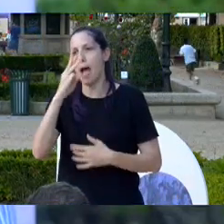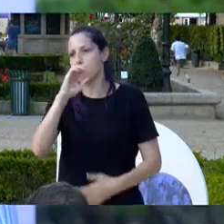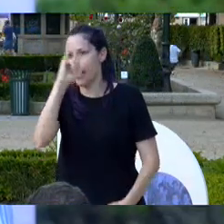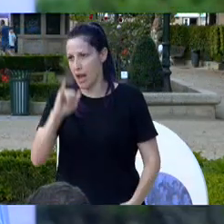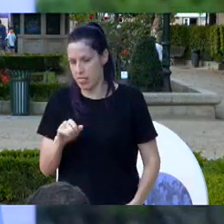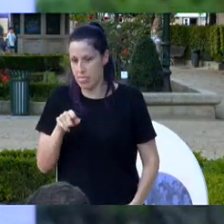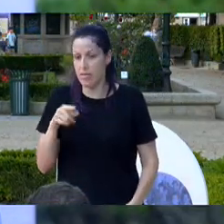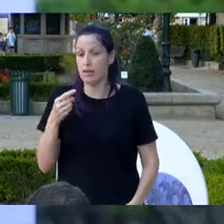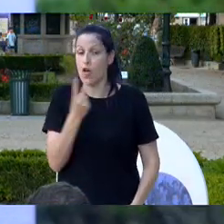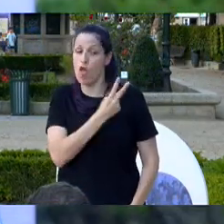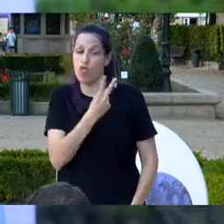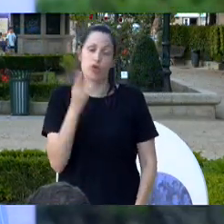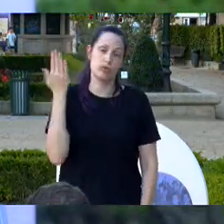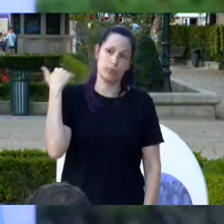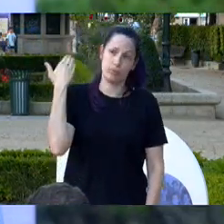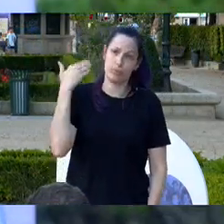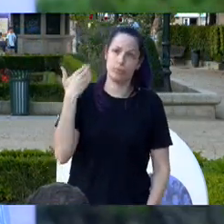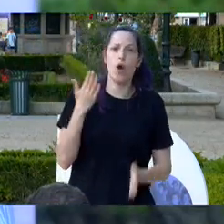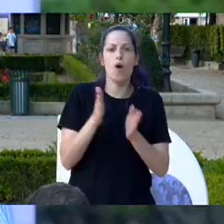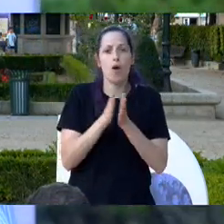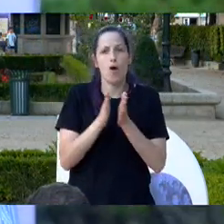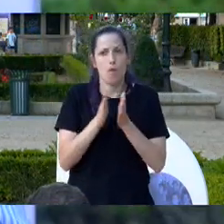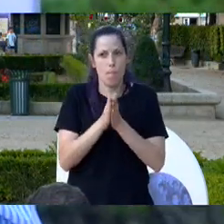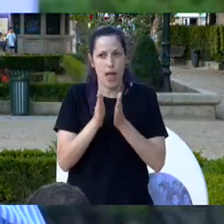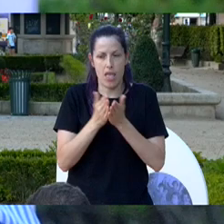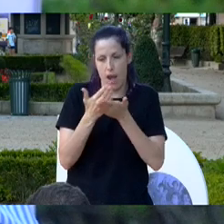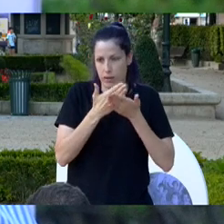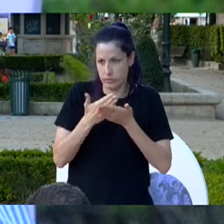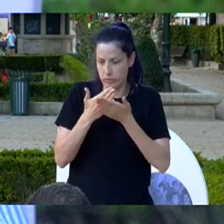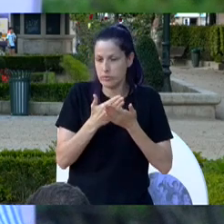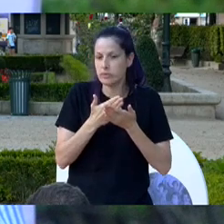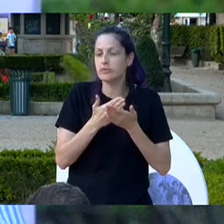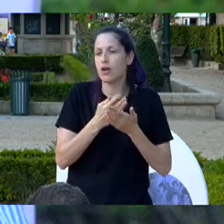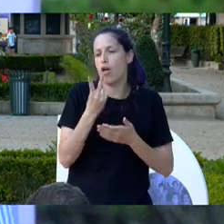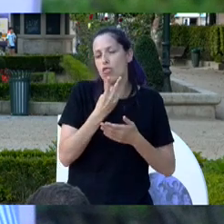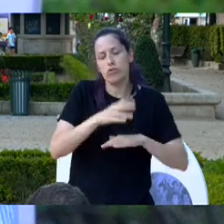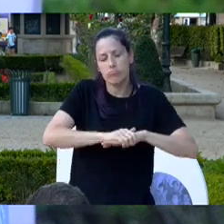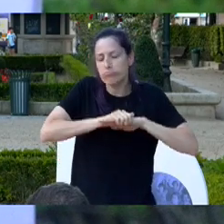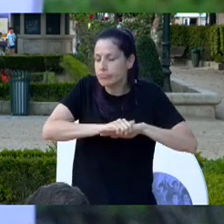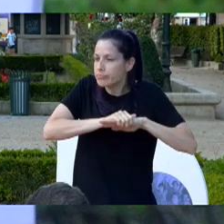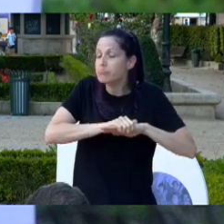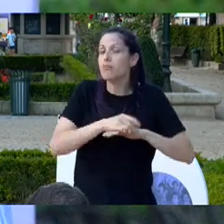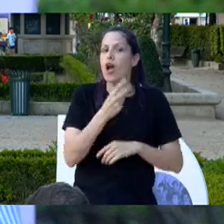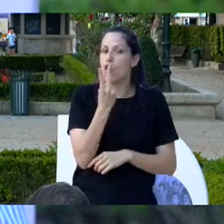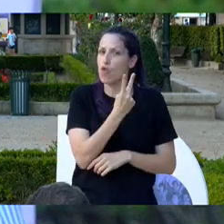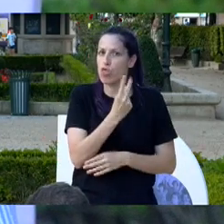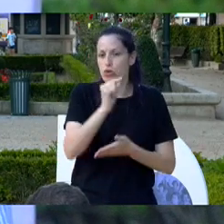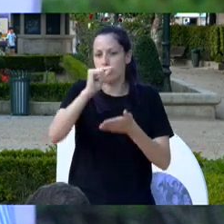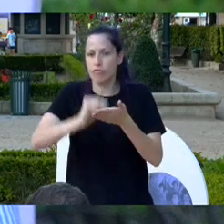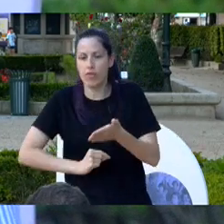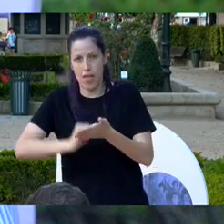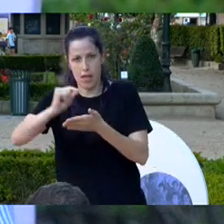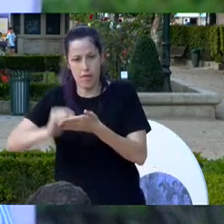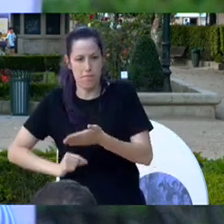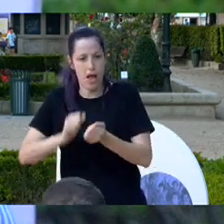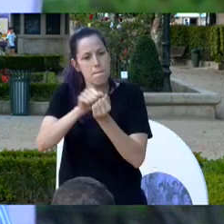dela na escola de Pontevedra, eran íntimas amigas, as que asinan o manifiesto dos intelectuais, facendo ver que